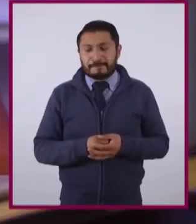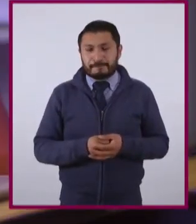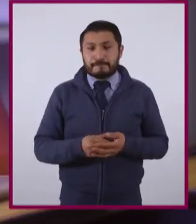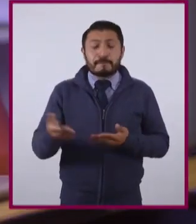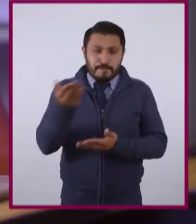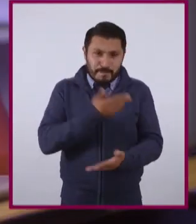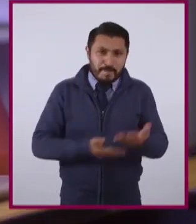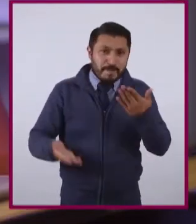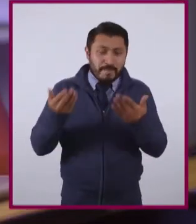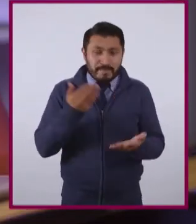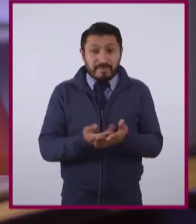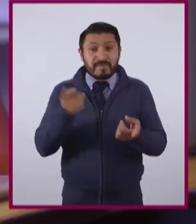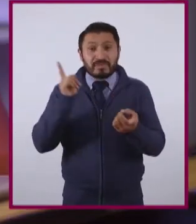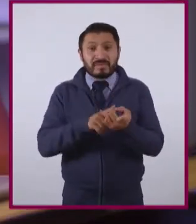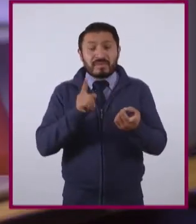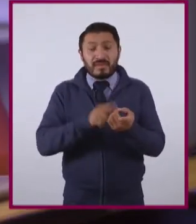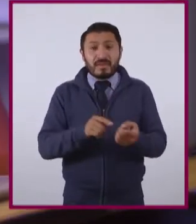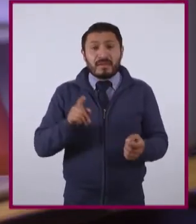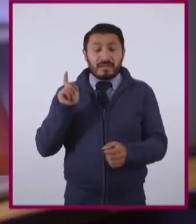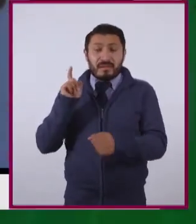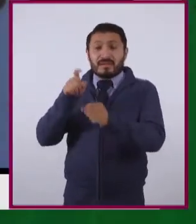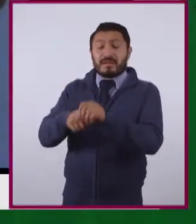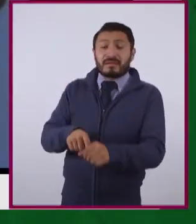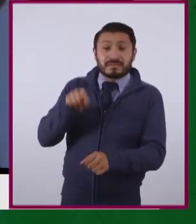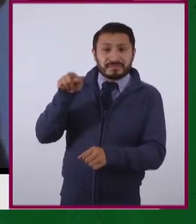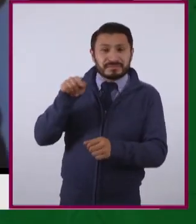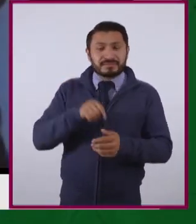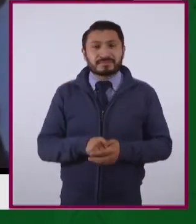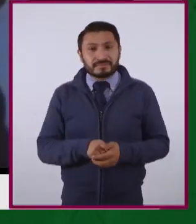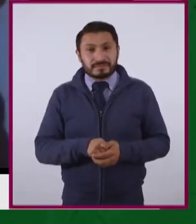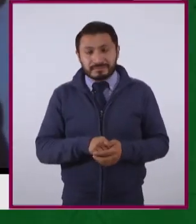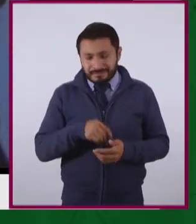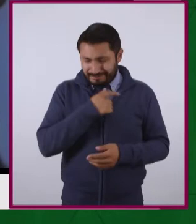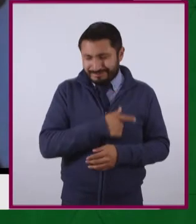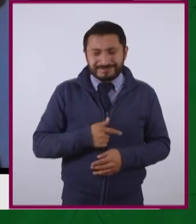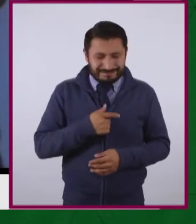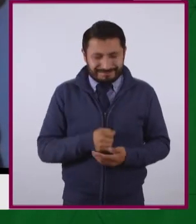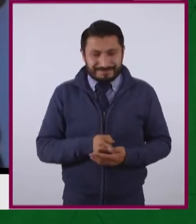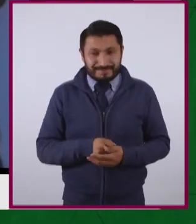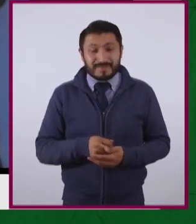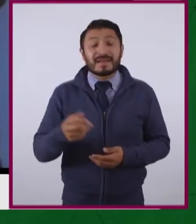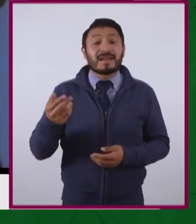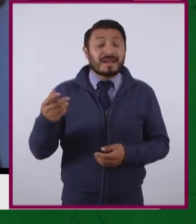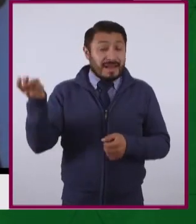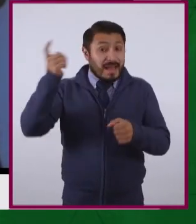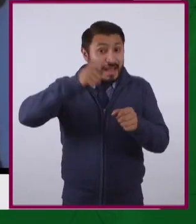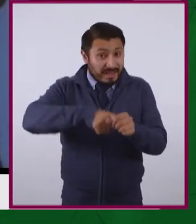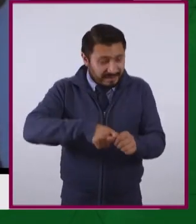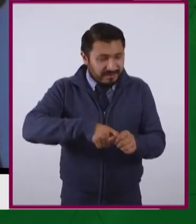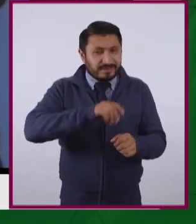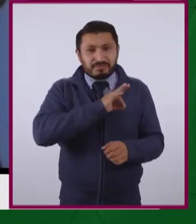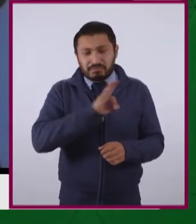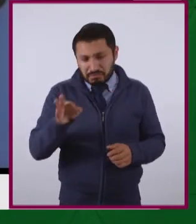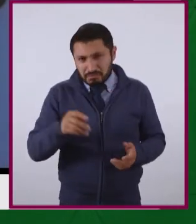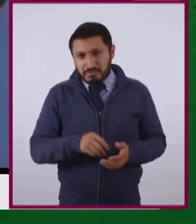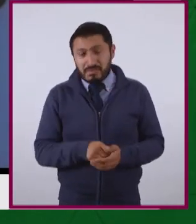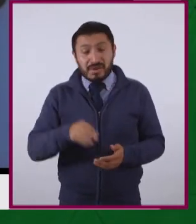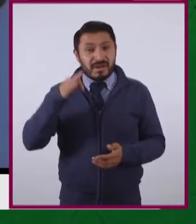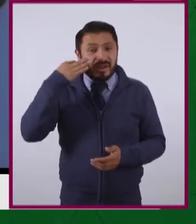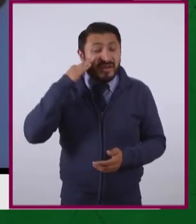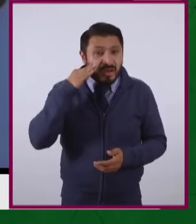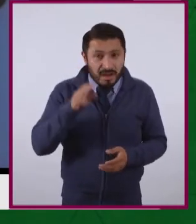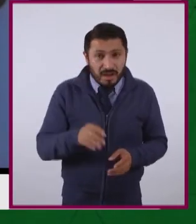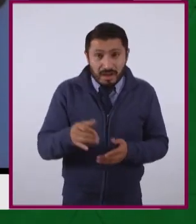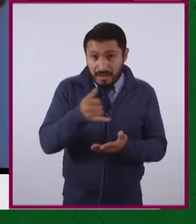nos compartieras en dónde podríamos seguir su trabajo. Sí, con gusto. Pues miren, a nosotros nos encuentran en